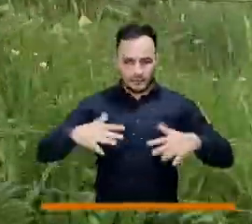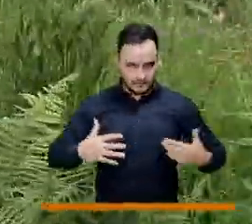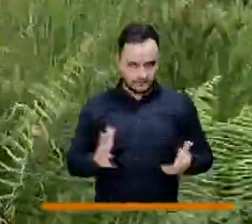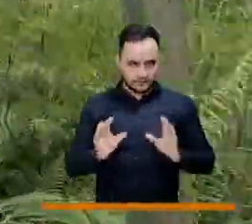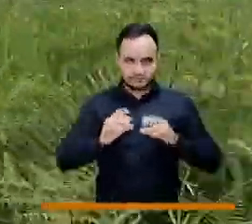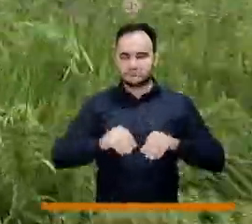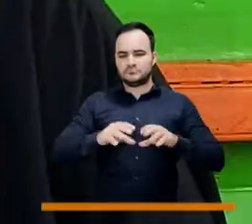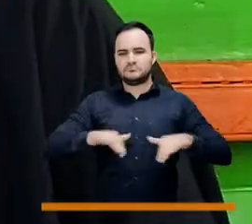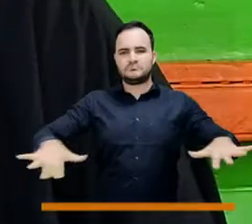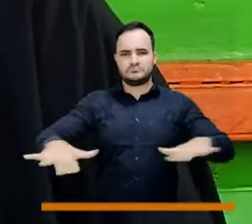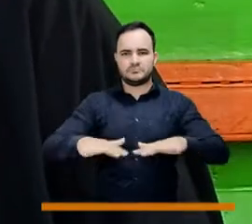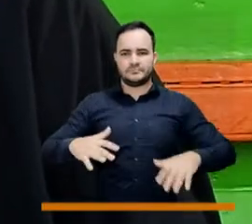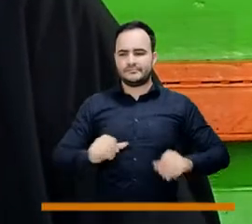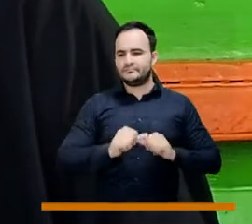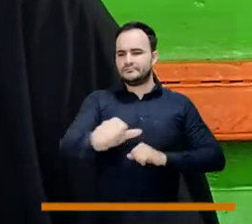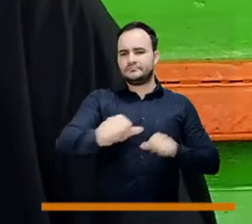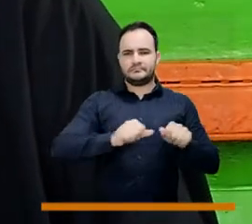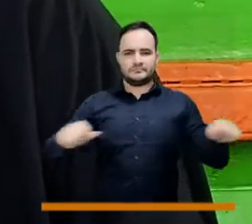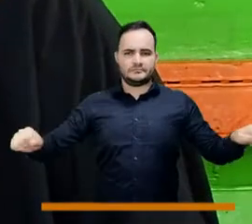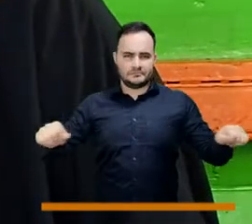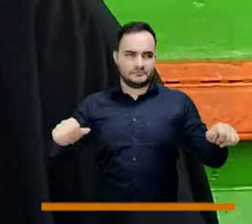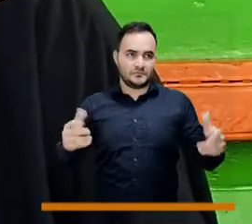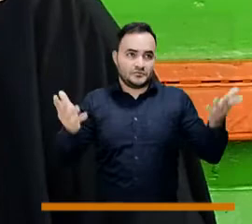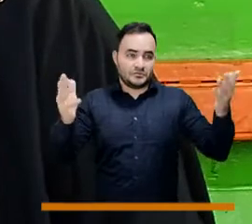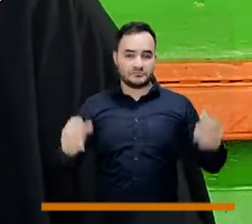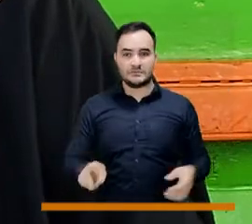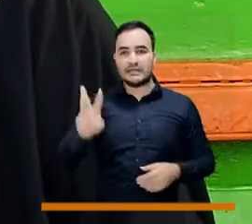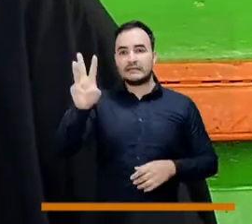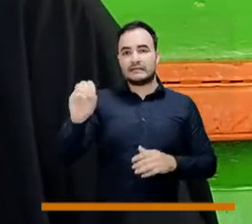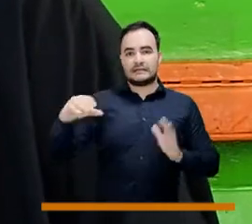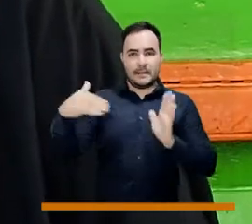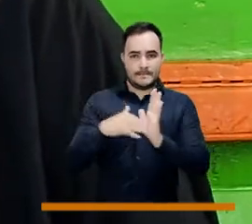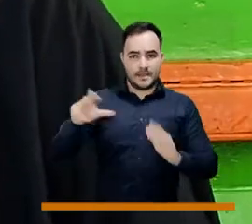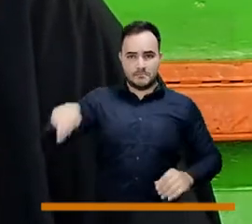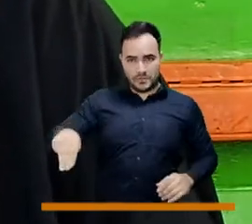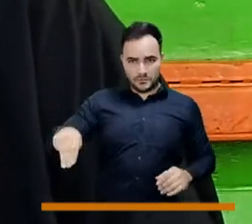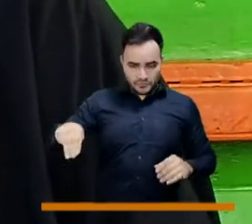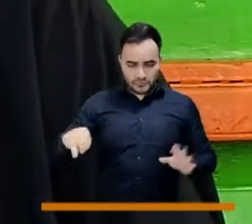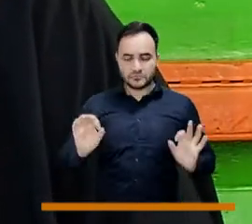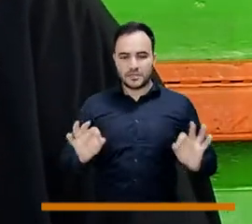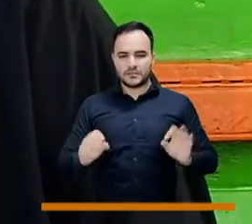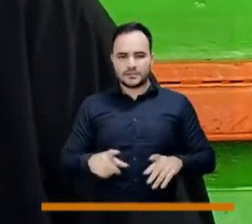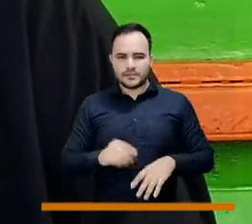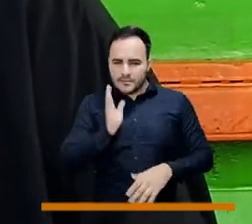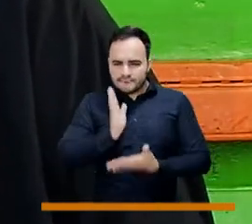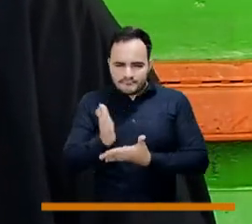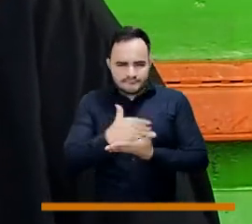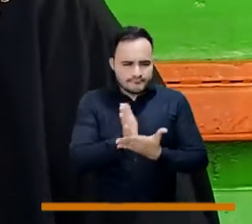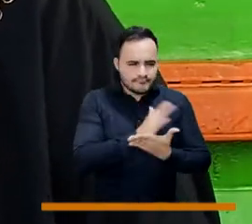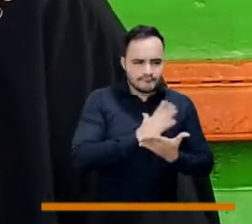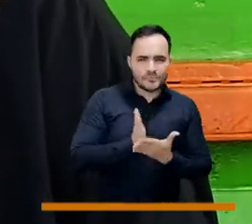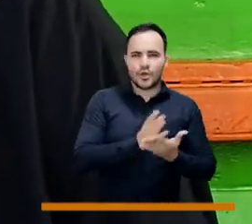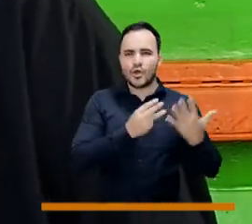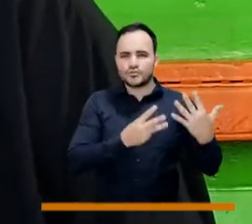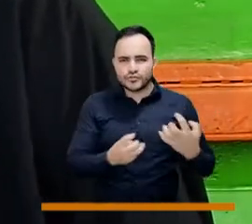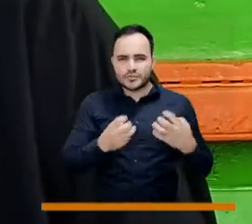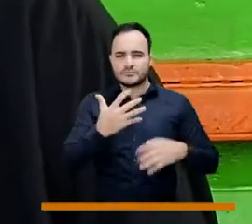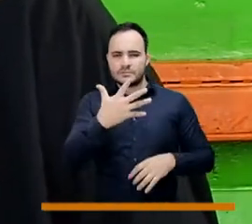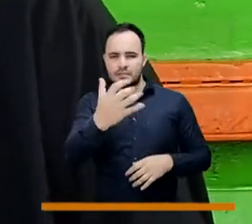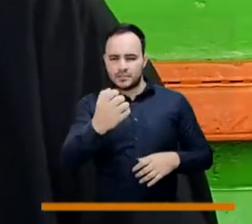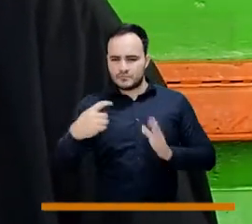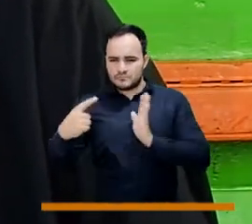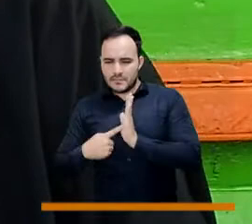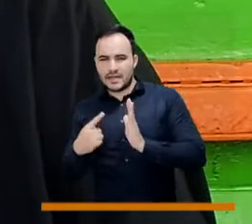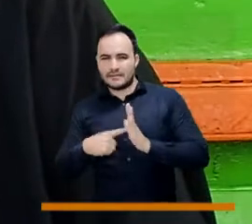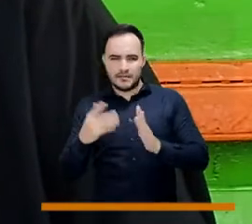un terreno, por ejemplo, de 30.000 metros, y empiezan a dividirlo en de 800, 500 y